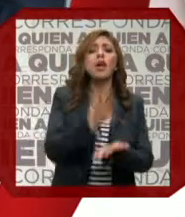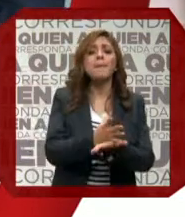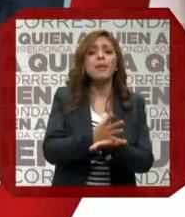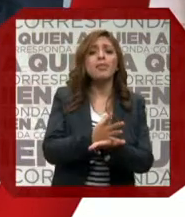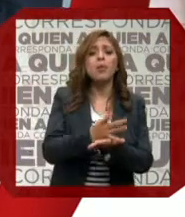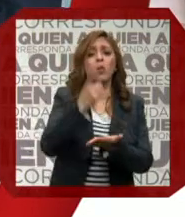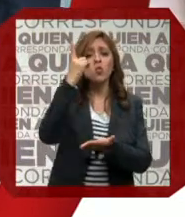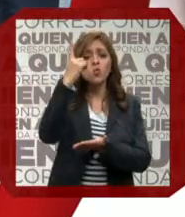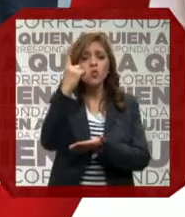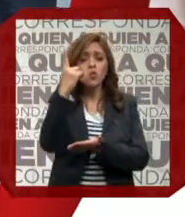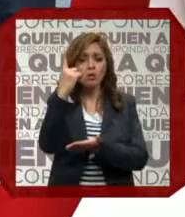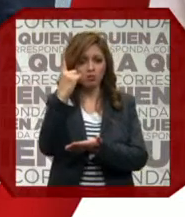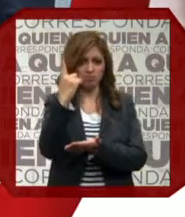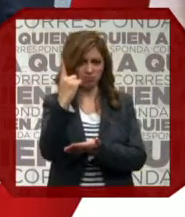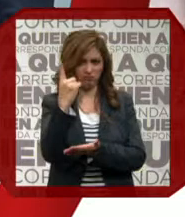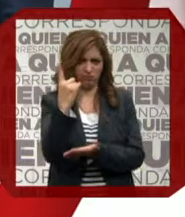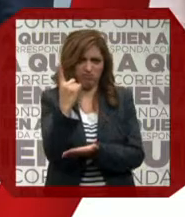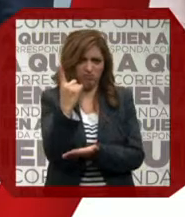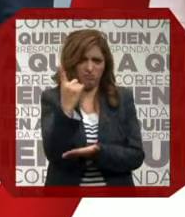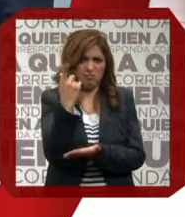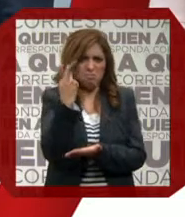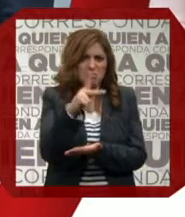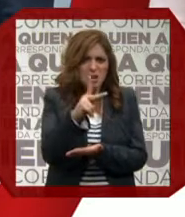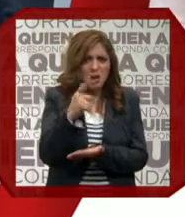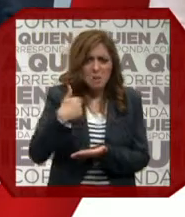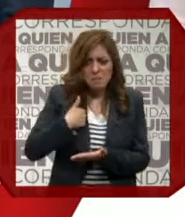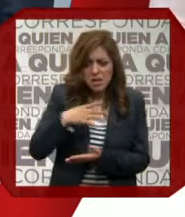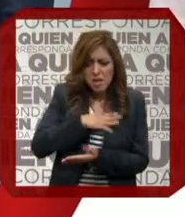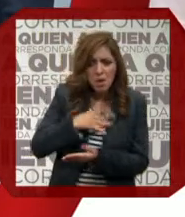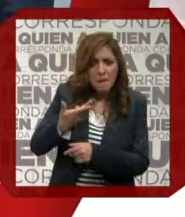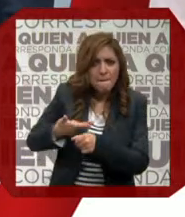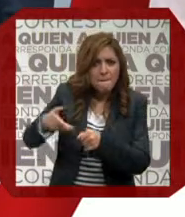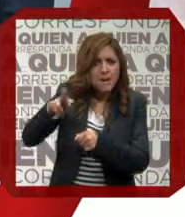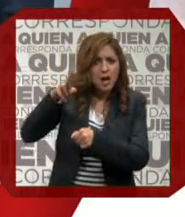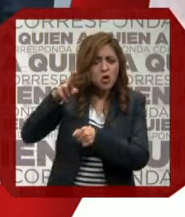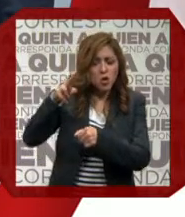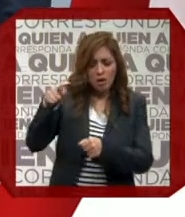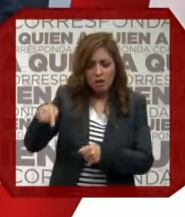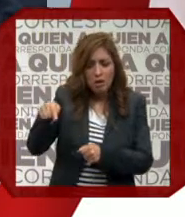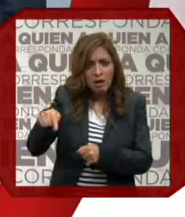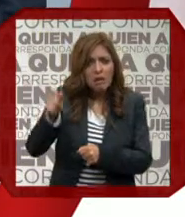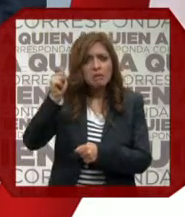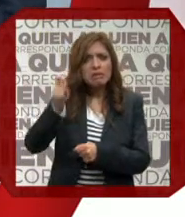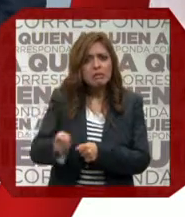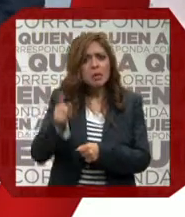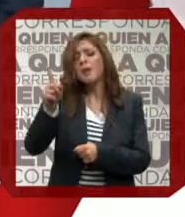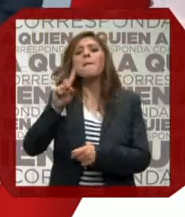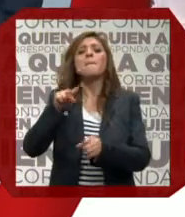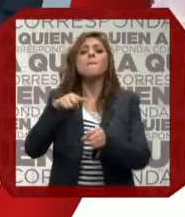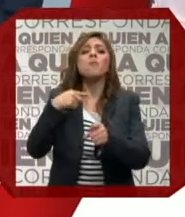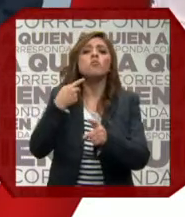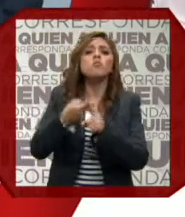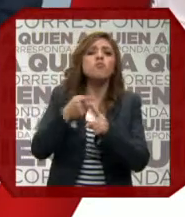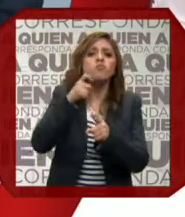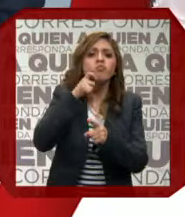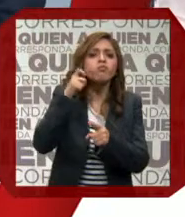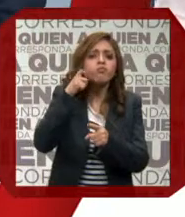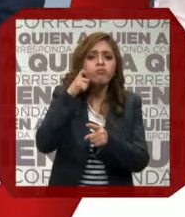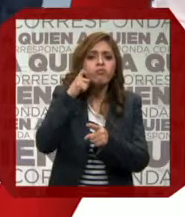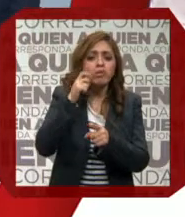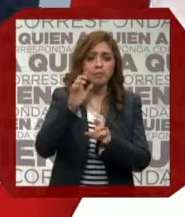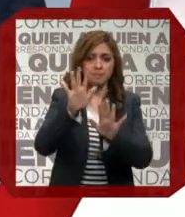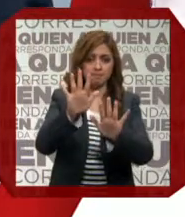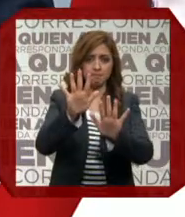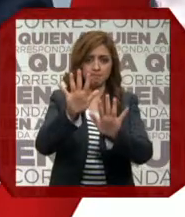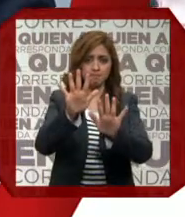uno, cuando del mayor, mi hijo, tuvo tentativa de violación. Esto la juez...